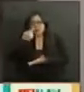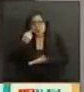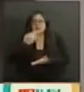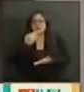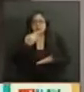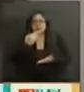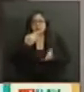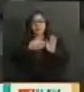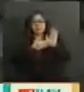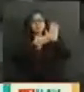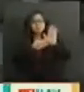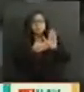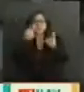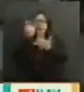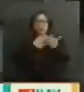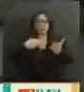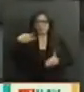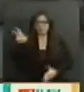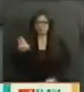pensamientos a través de su arte.